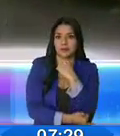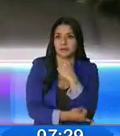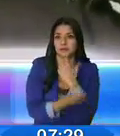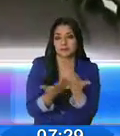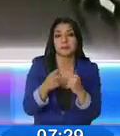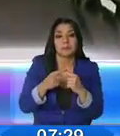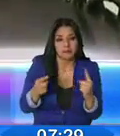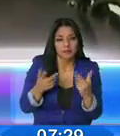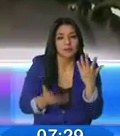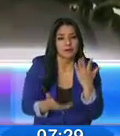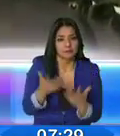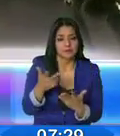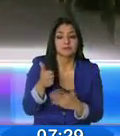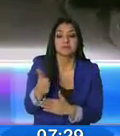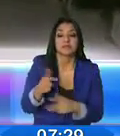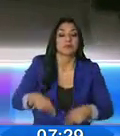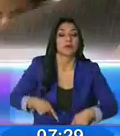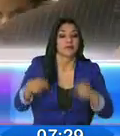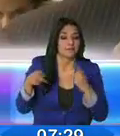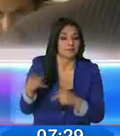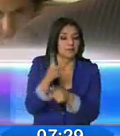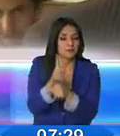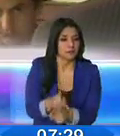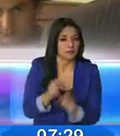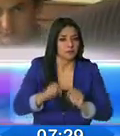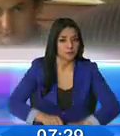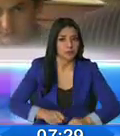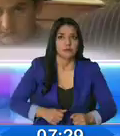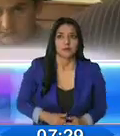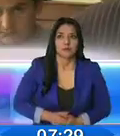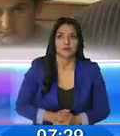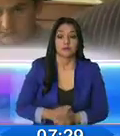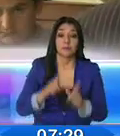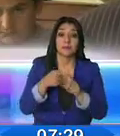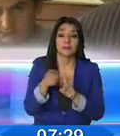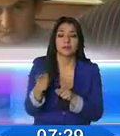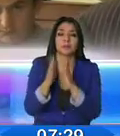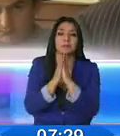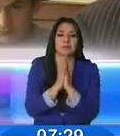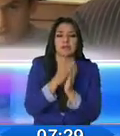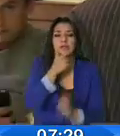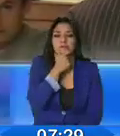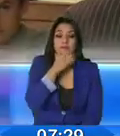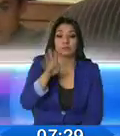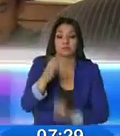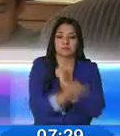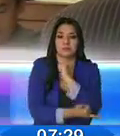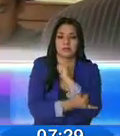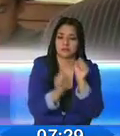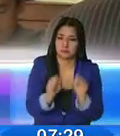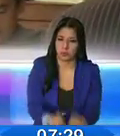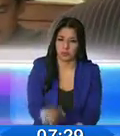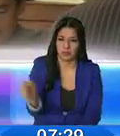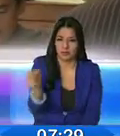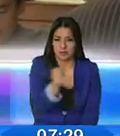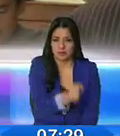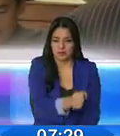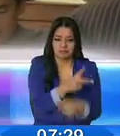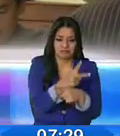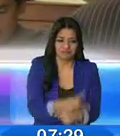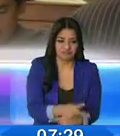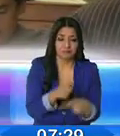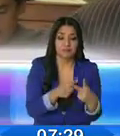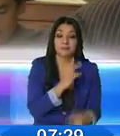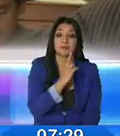bajo aseguramiento de la integridad de vida? Primero, que se va a establecer un salvoconducto a través del Reino Unido. En segundo lugar, va a haber un pronunciamiento de